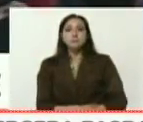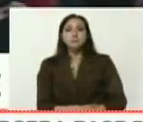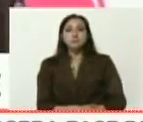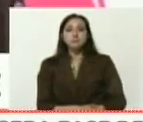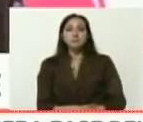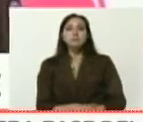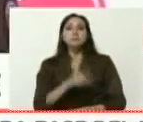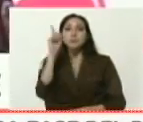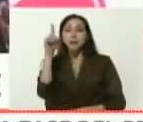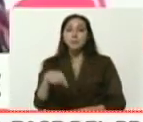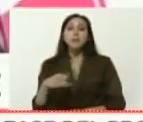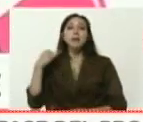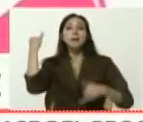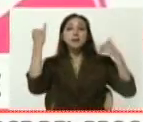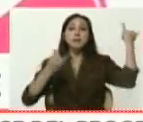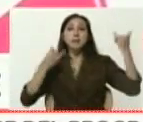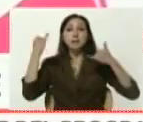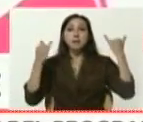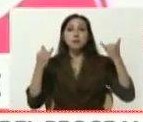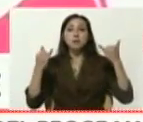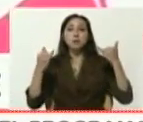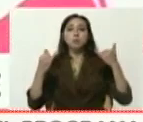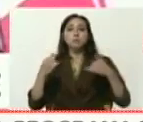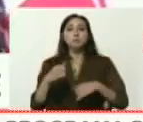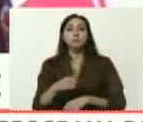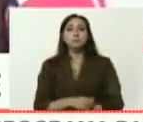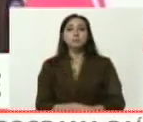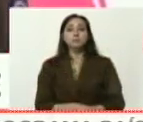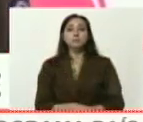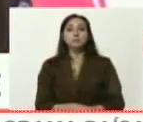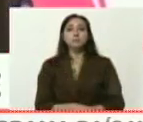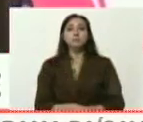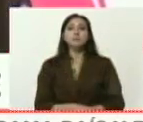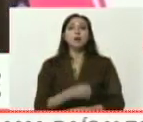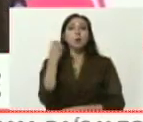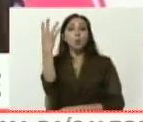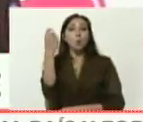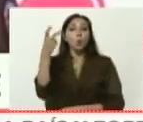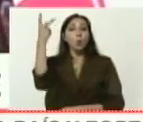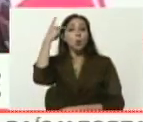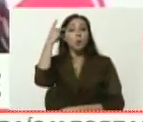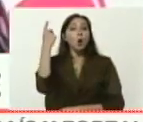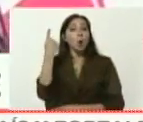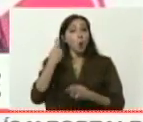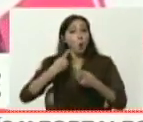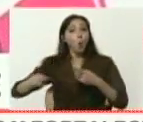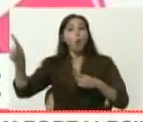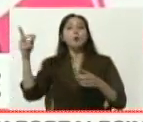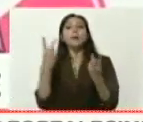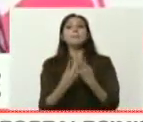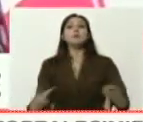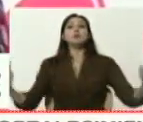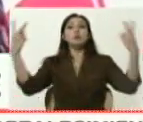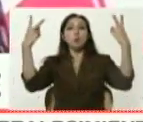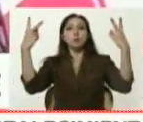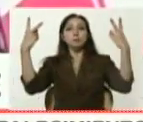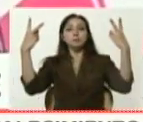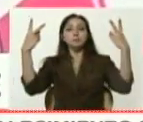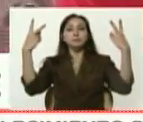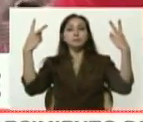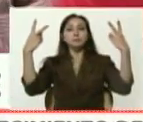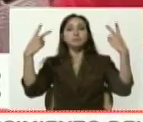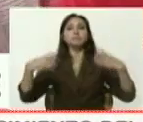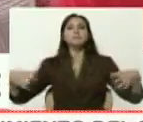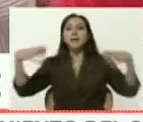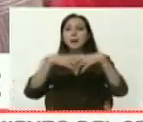Con la celebración en nuestra capital del Foro Sao Paulo, otra victoria. La batalla, la lucha,